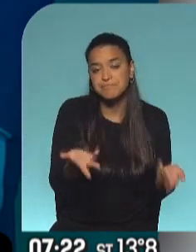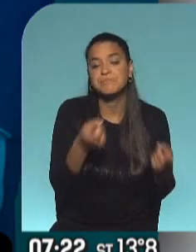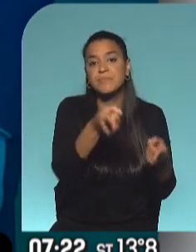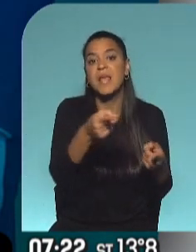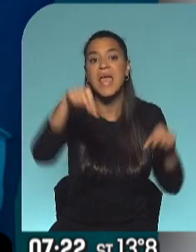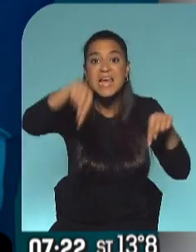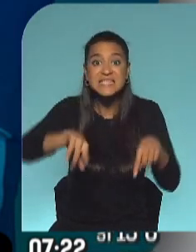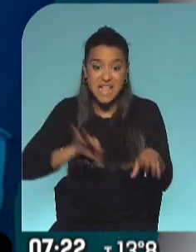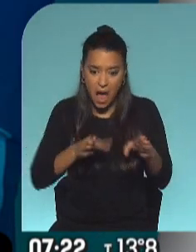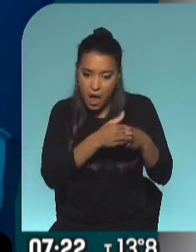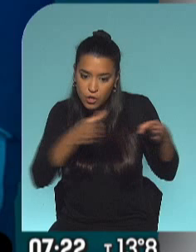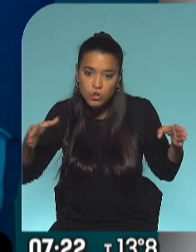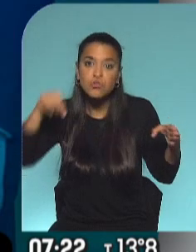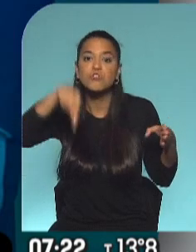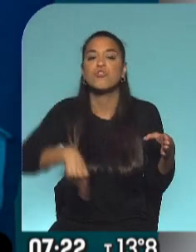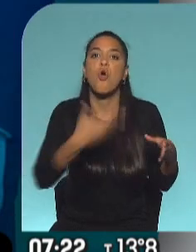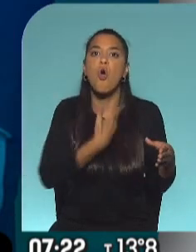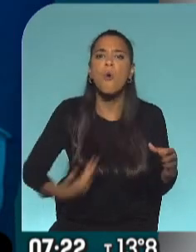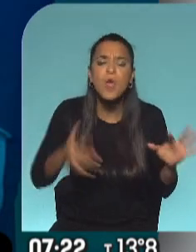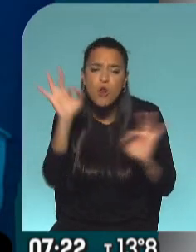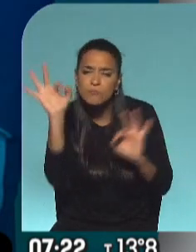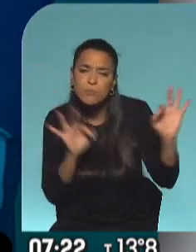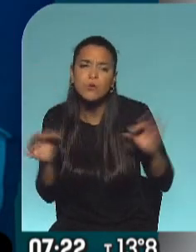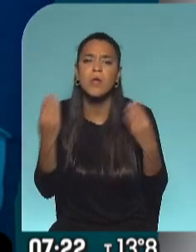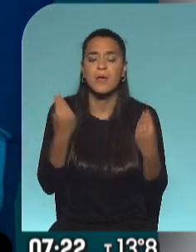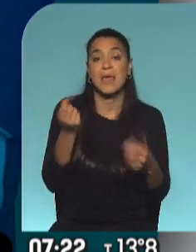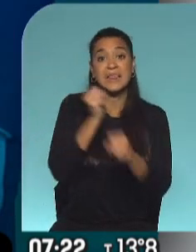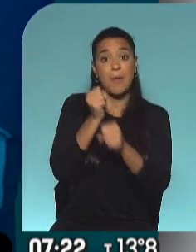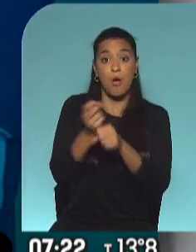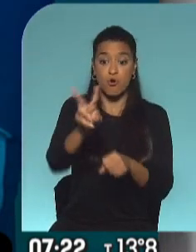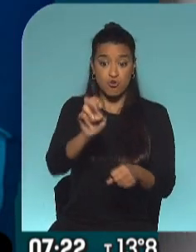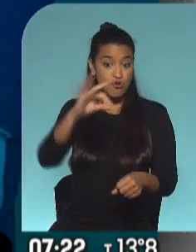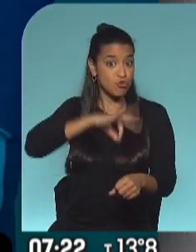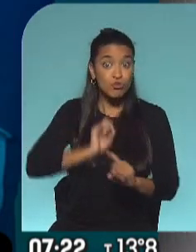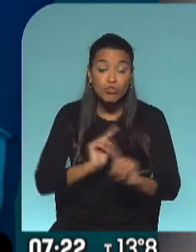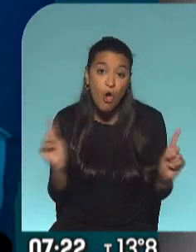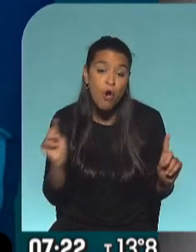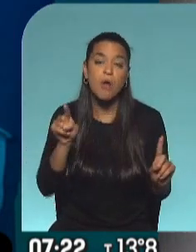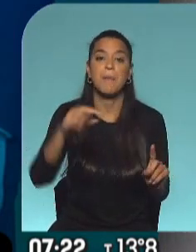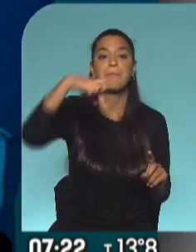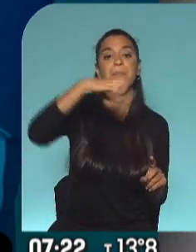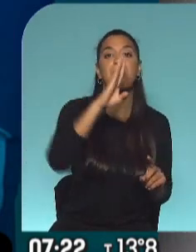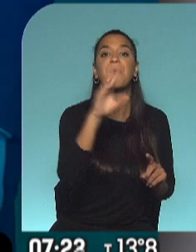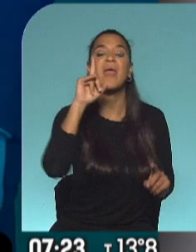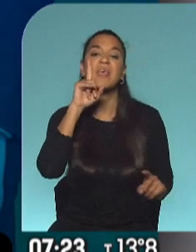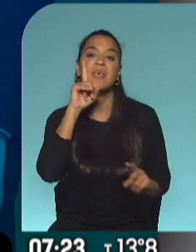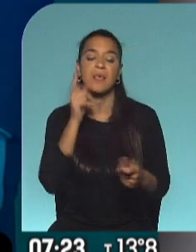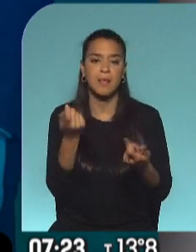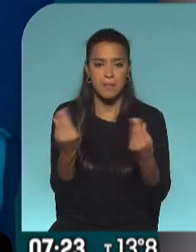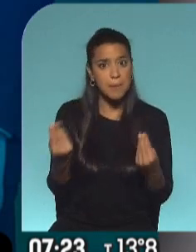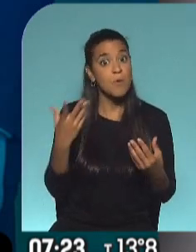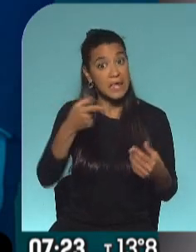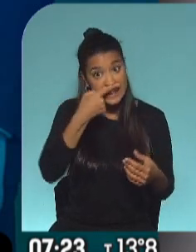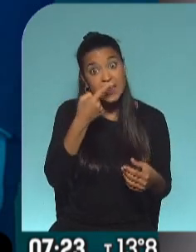este año midió por primera vez cuánto aporta eso, cuánto aportan las tareas no remuneradas al Producto Bruto Interno. Interesante